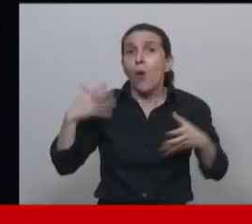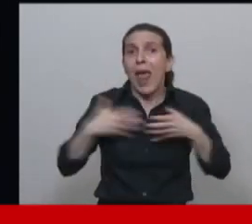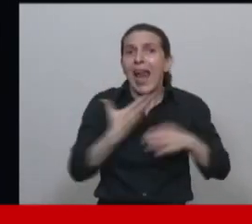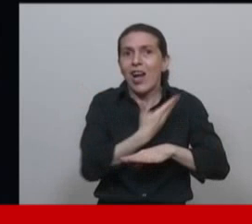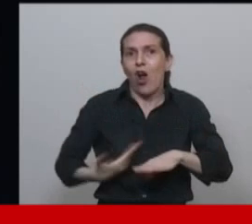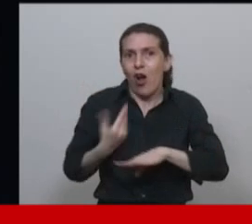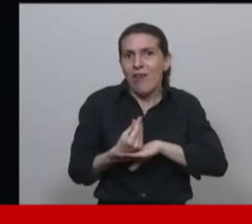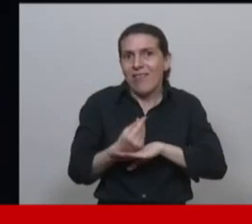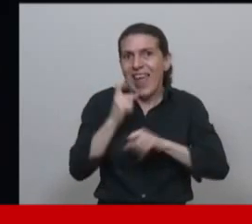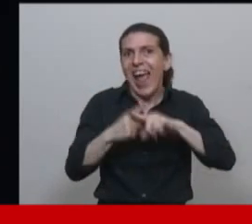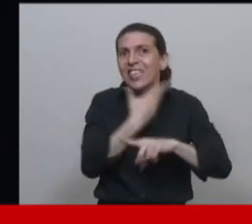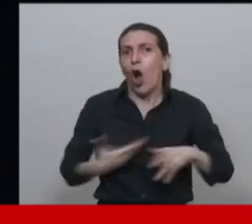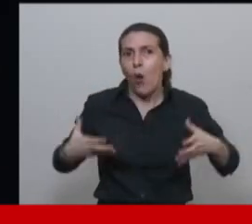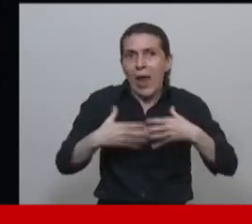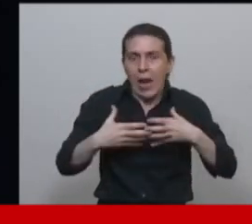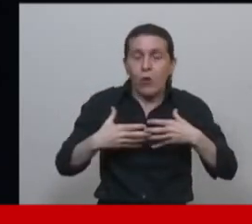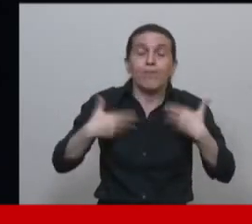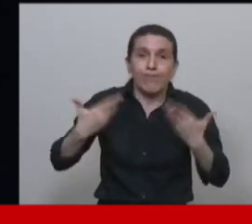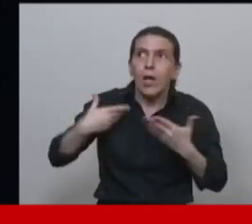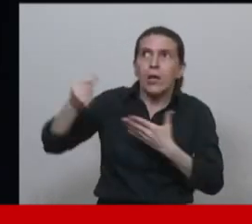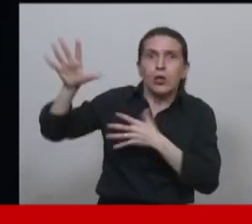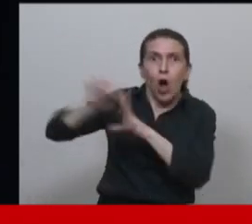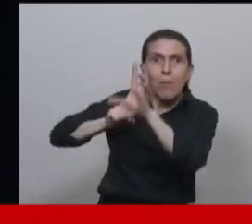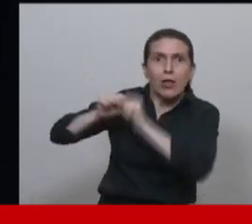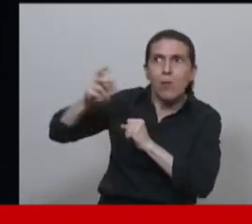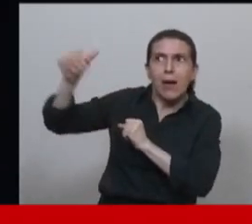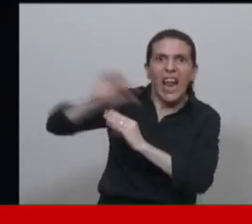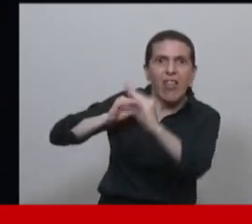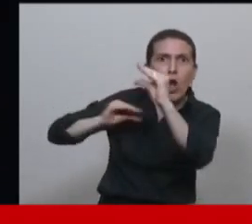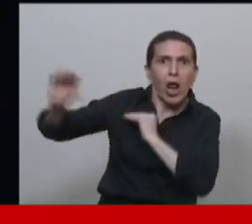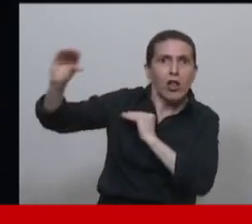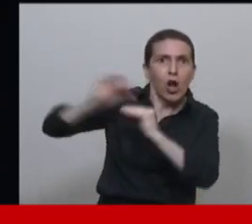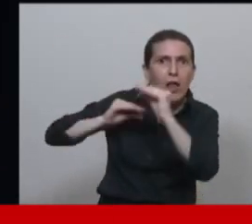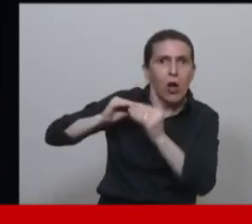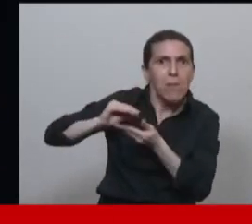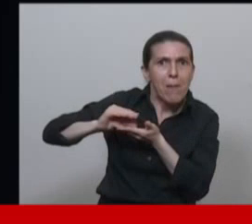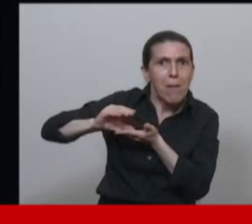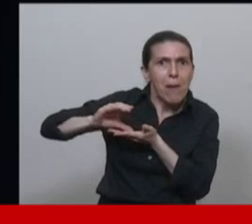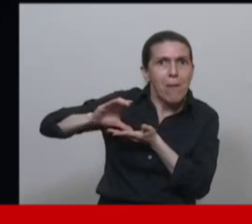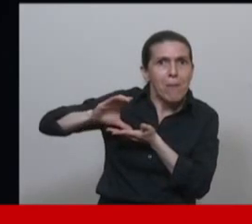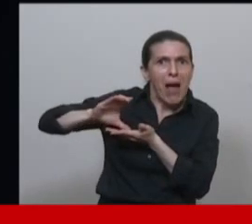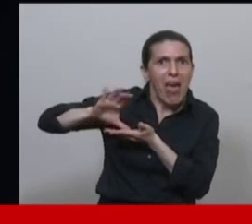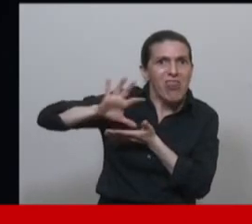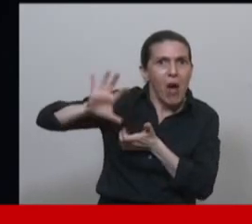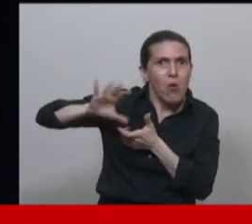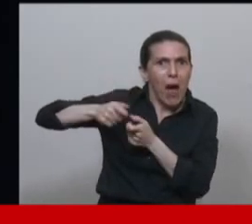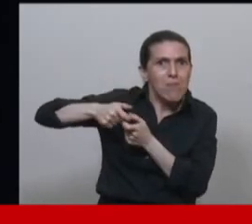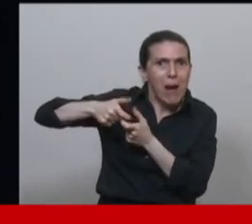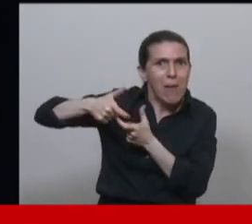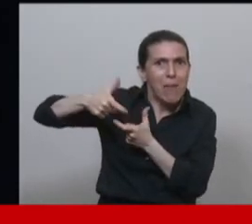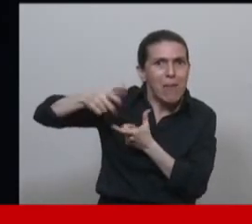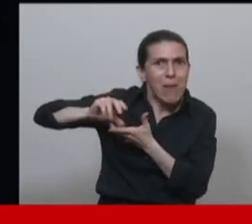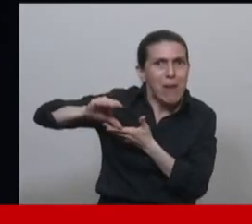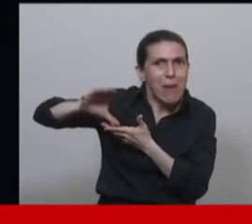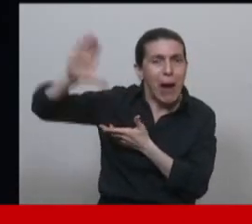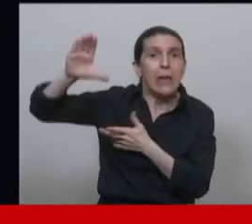en un contexto de optimismo, Argentina empieza a endeudarse y va creciendo el nivel de endeudamiento y de